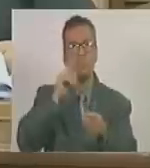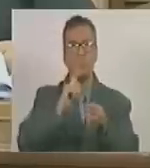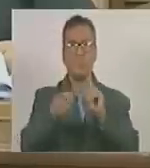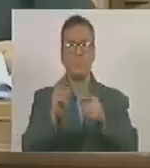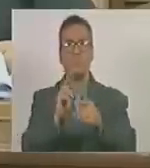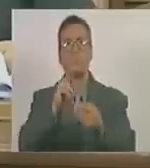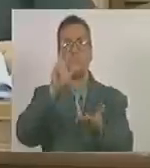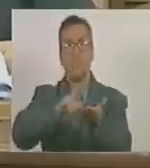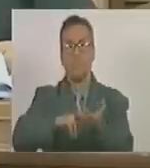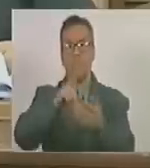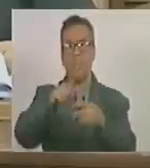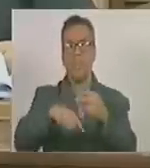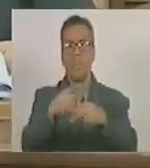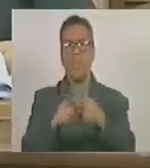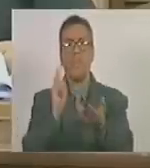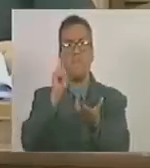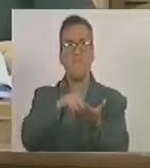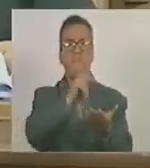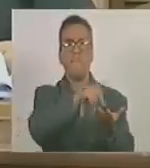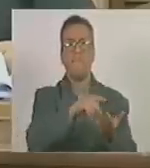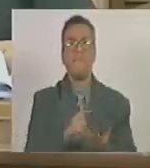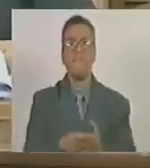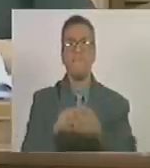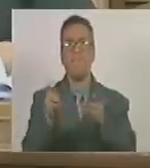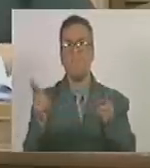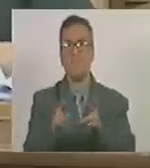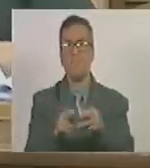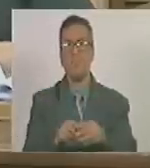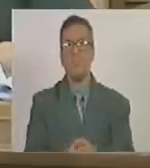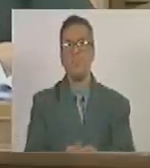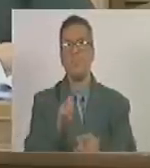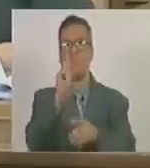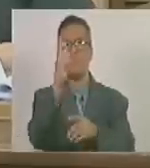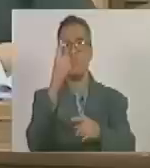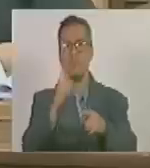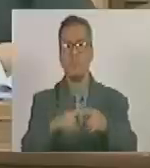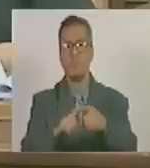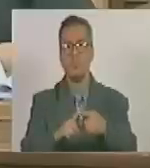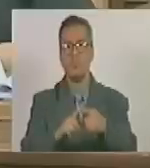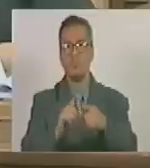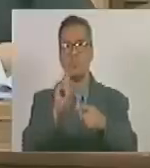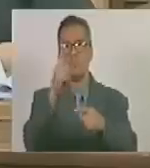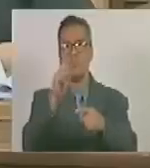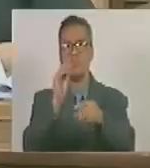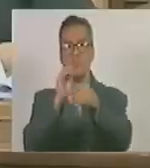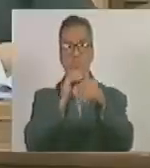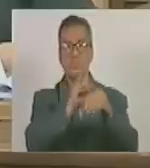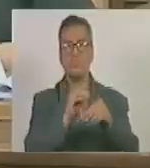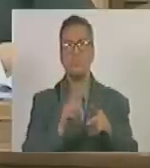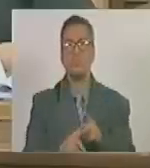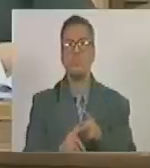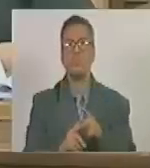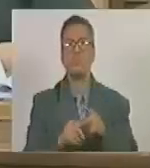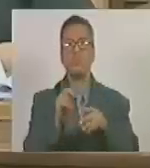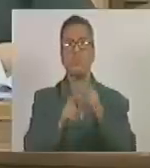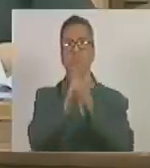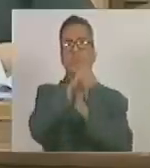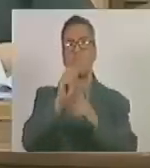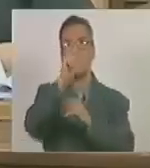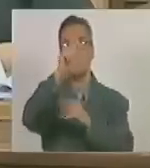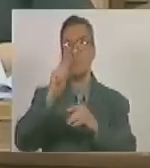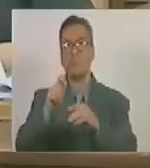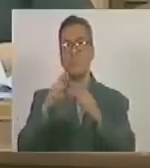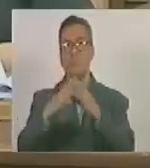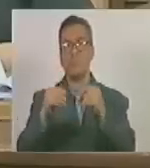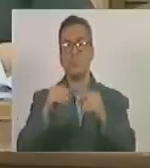válidamente conformada con la participación mínima de 1. Primera convocatoria del 30%